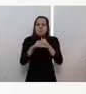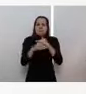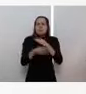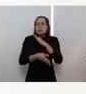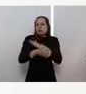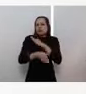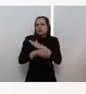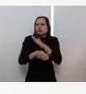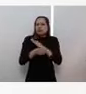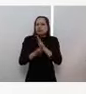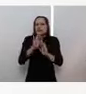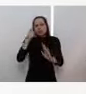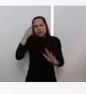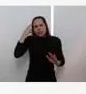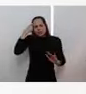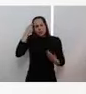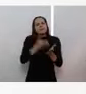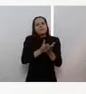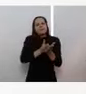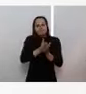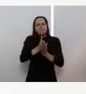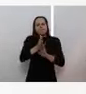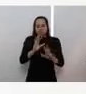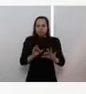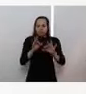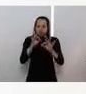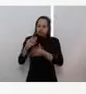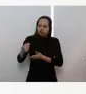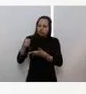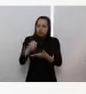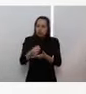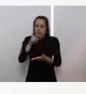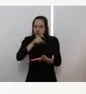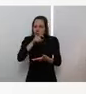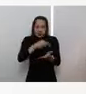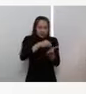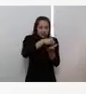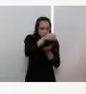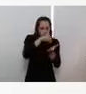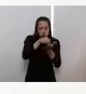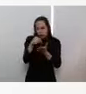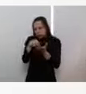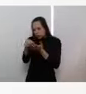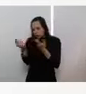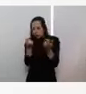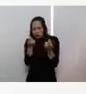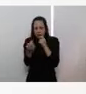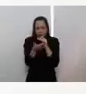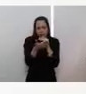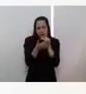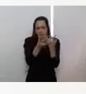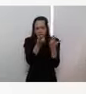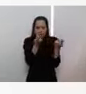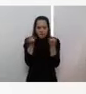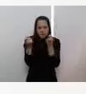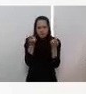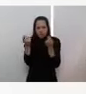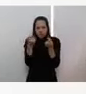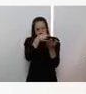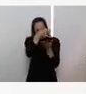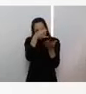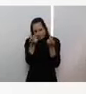mantuvimos la eficiencia presupuestal y el recaudo necesario para poder garantizar nuestra línea